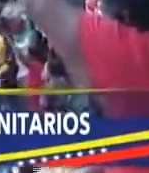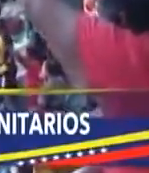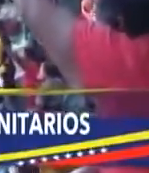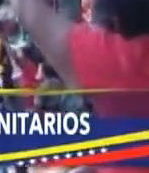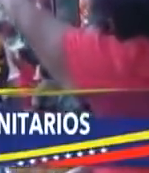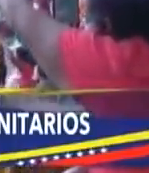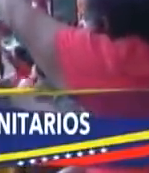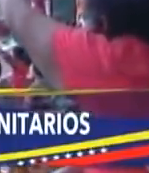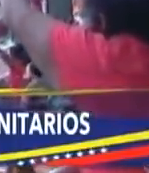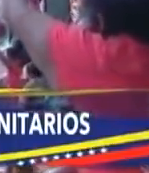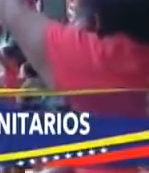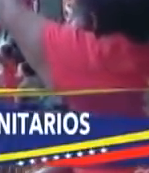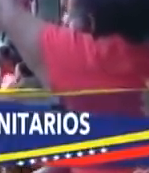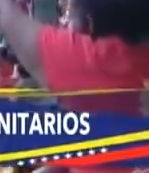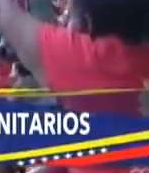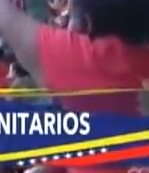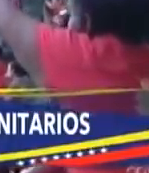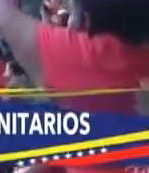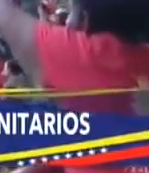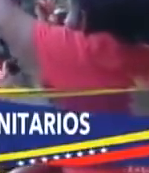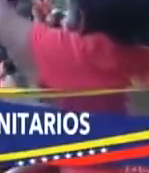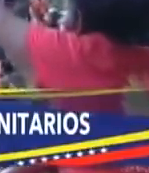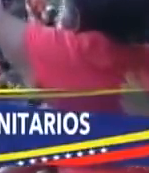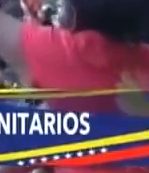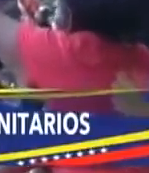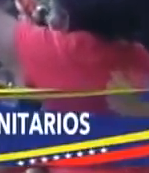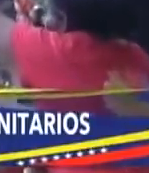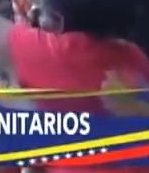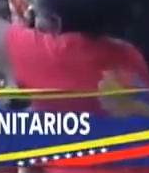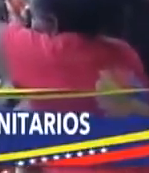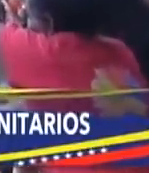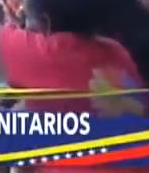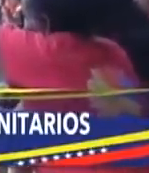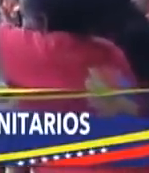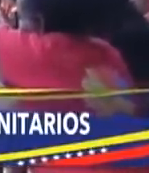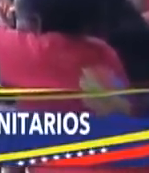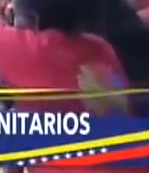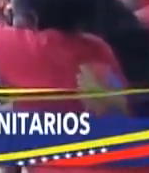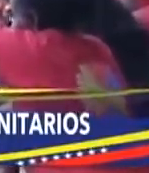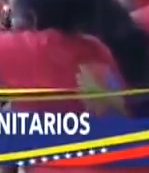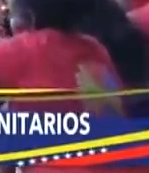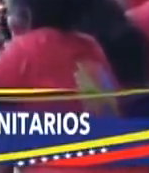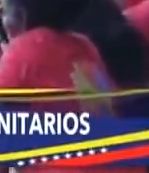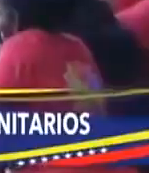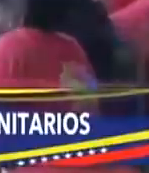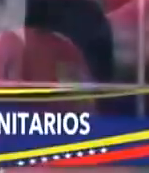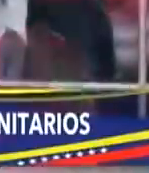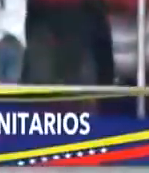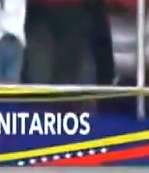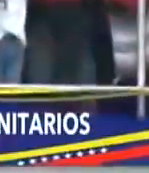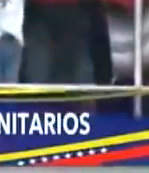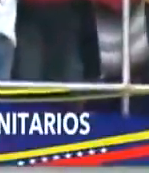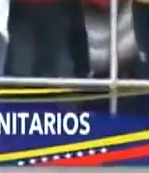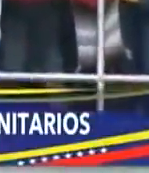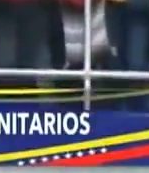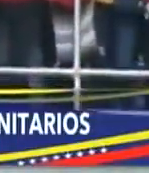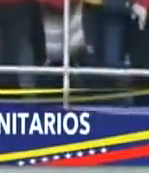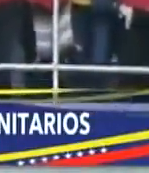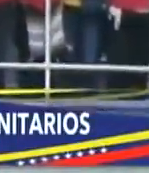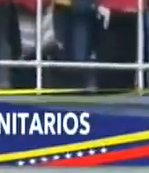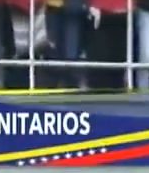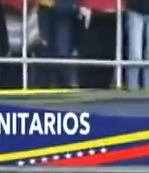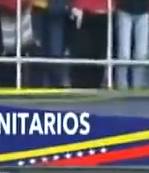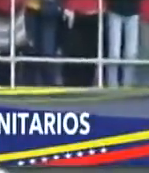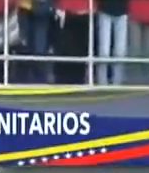gestión comunitaria que es compartida con el modelo de gestión regional para garantizar los derechos públicos y los